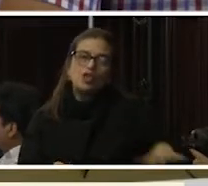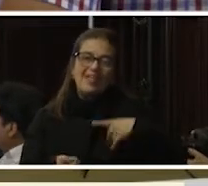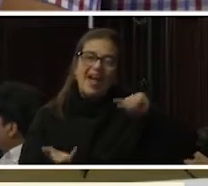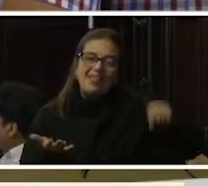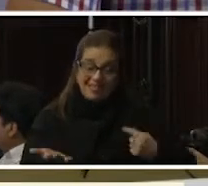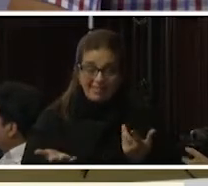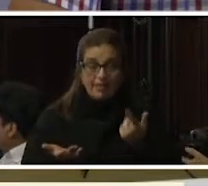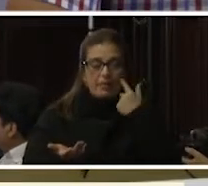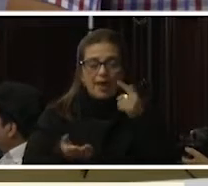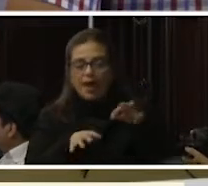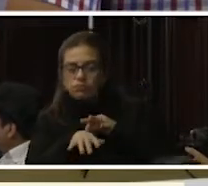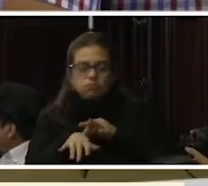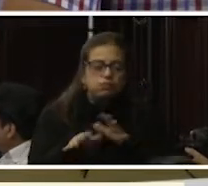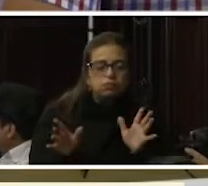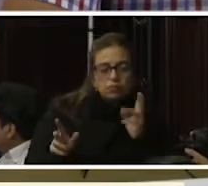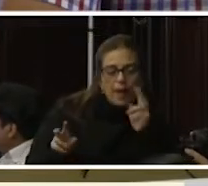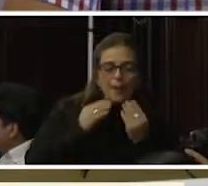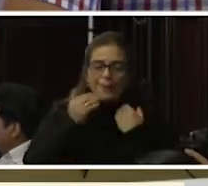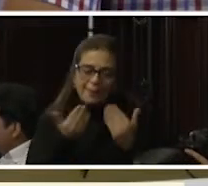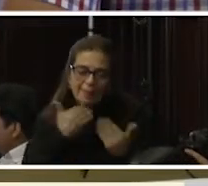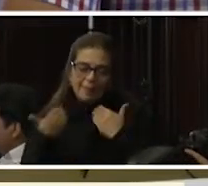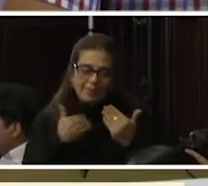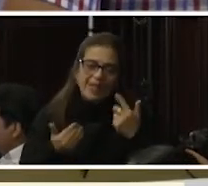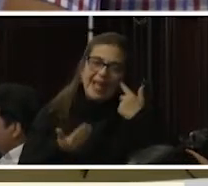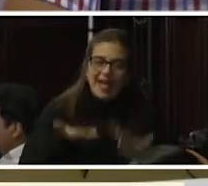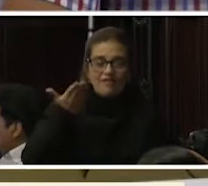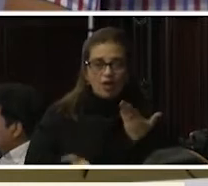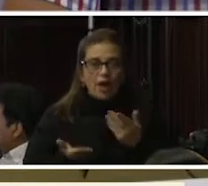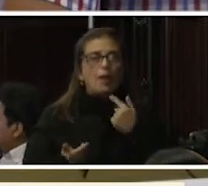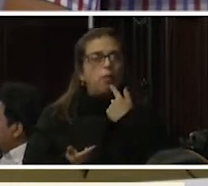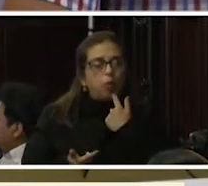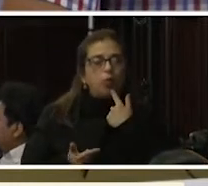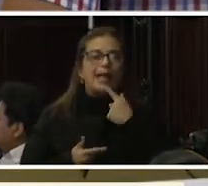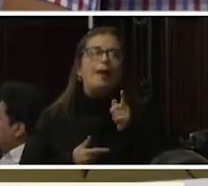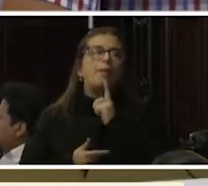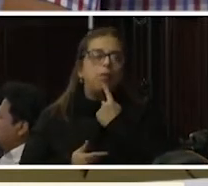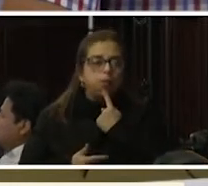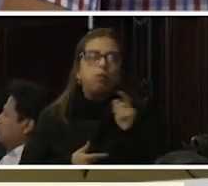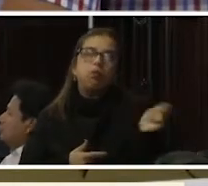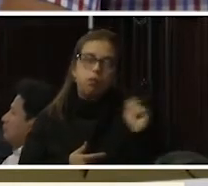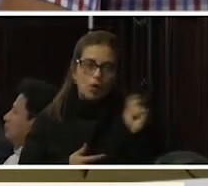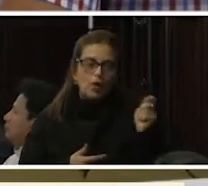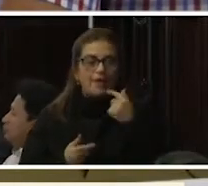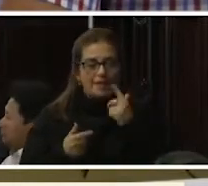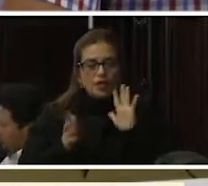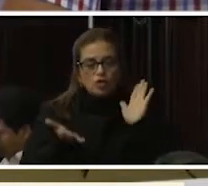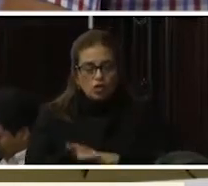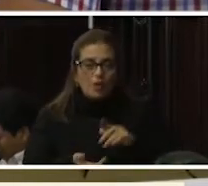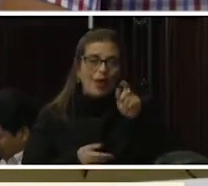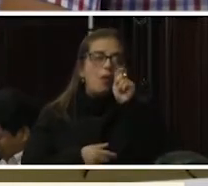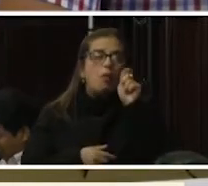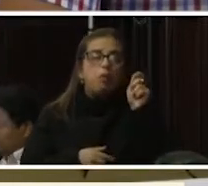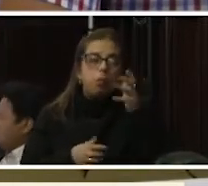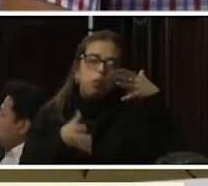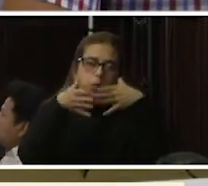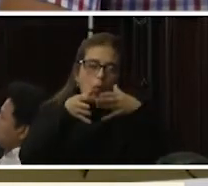na orientação, consulta e deliberação das políticas públicas dirigidas à proteção dos povos indígenas isolados e